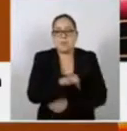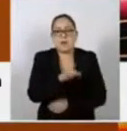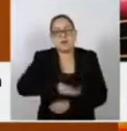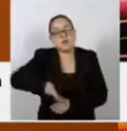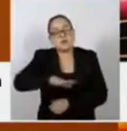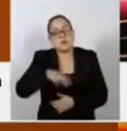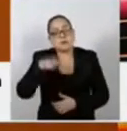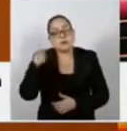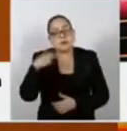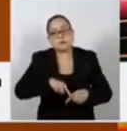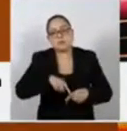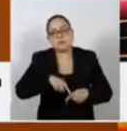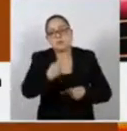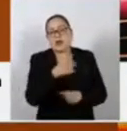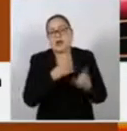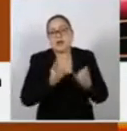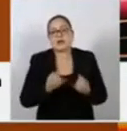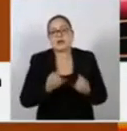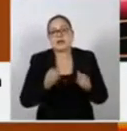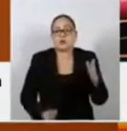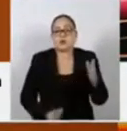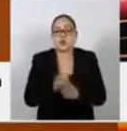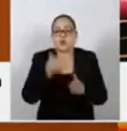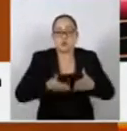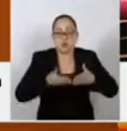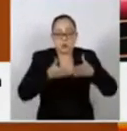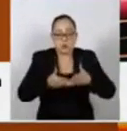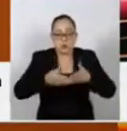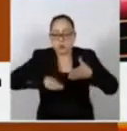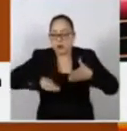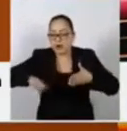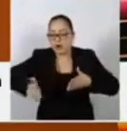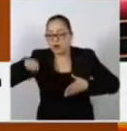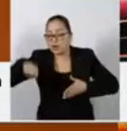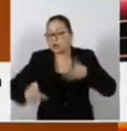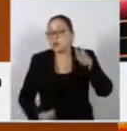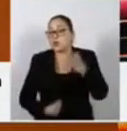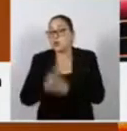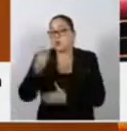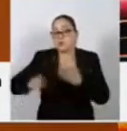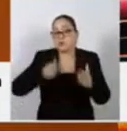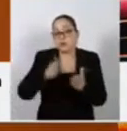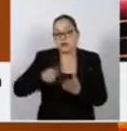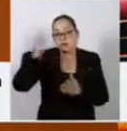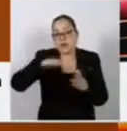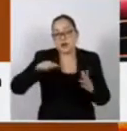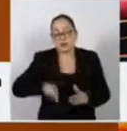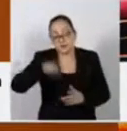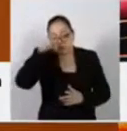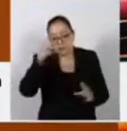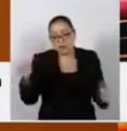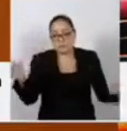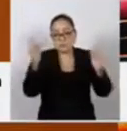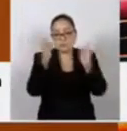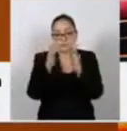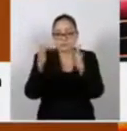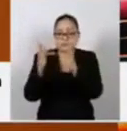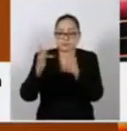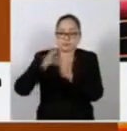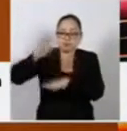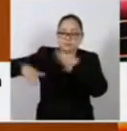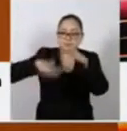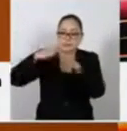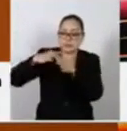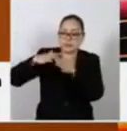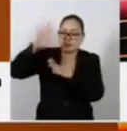próximos años estará inaugurando el nuevo puerto como una nueva plataforma para conectar a México con el resto del mundo.